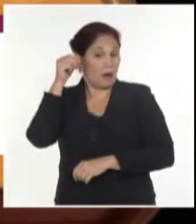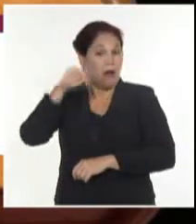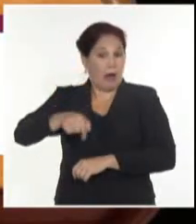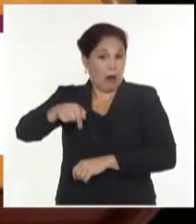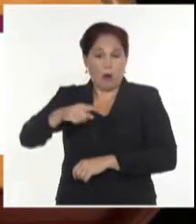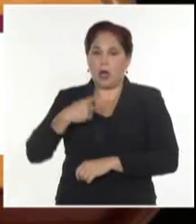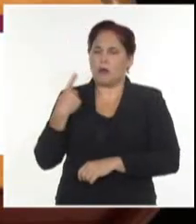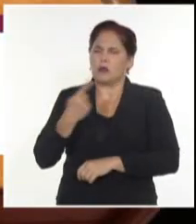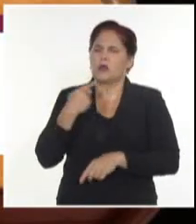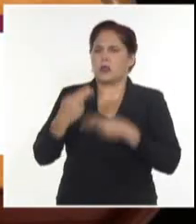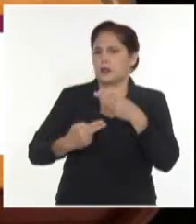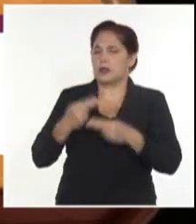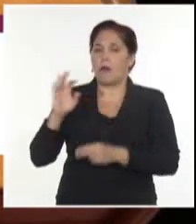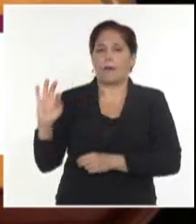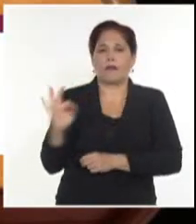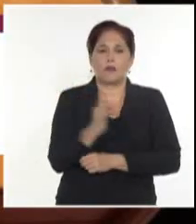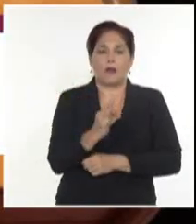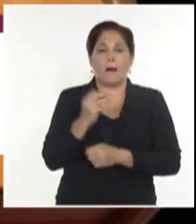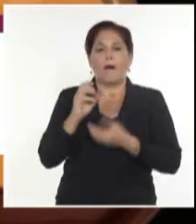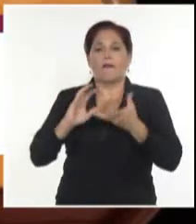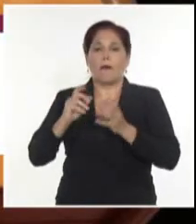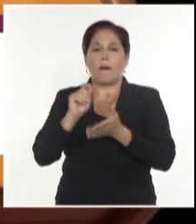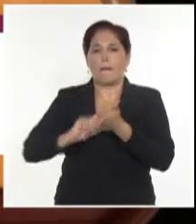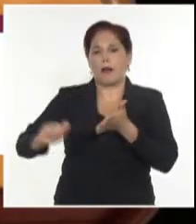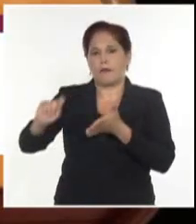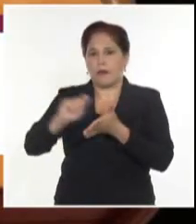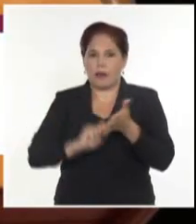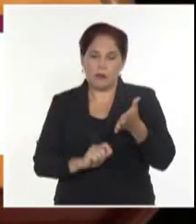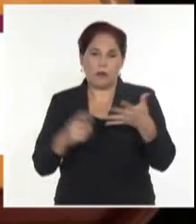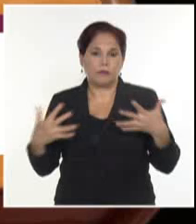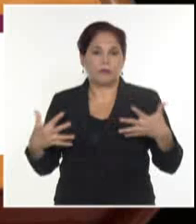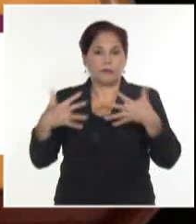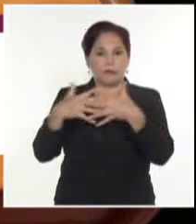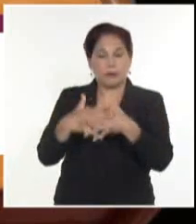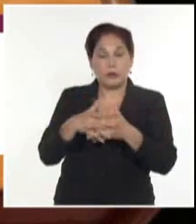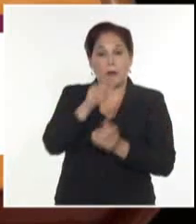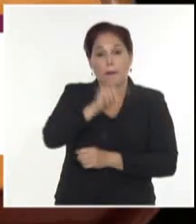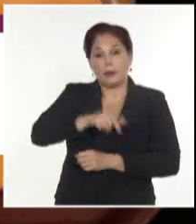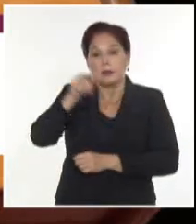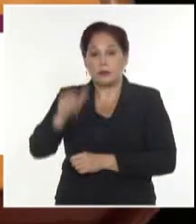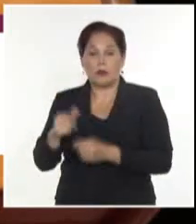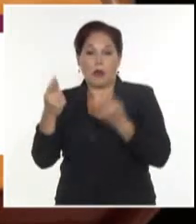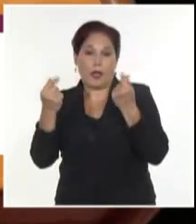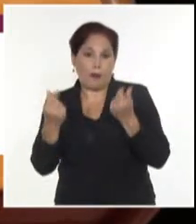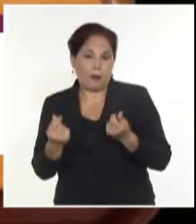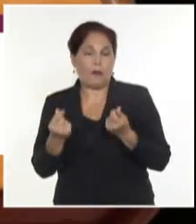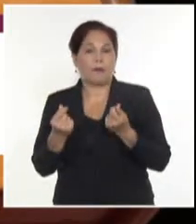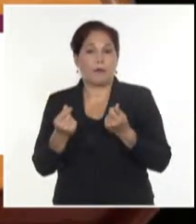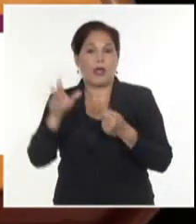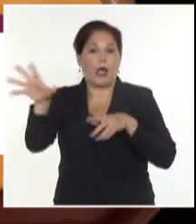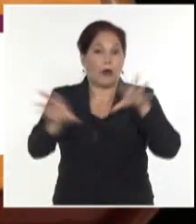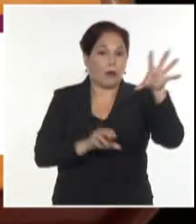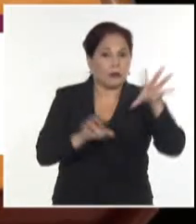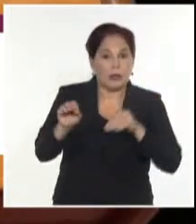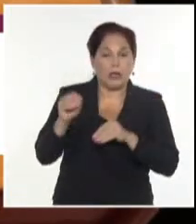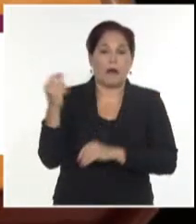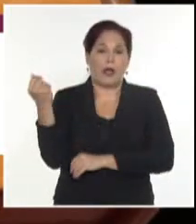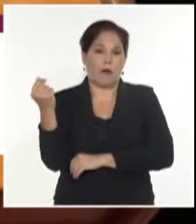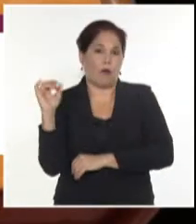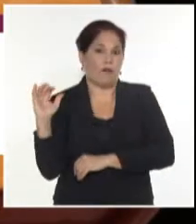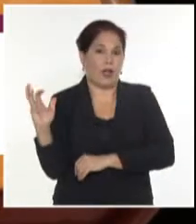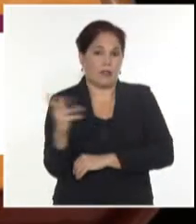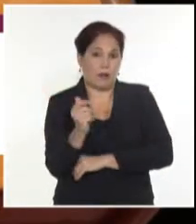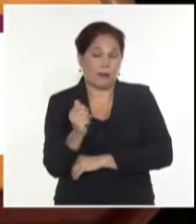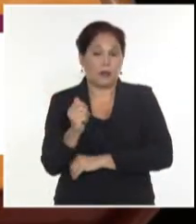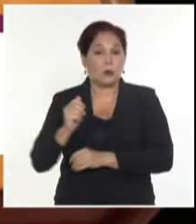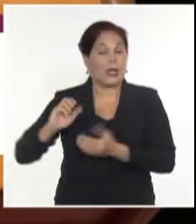de perfeccionar los mecanismos de planificación, la relación entre los actores de la economía, la captación de financiamiento, eliminar